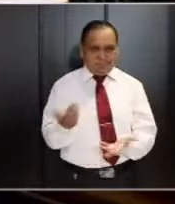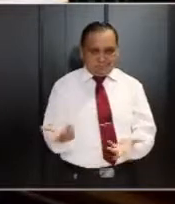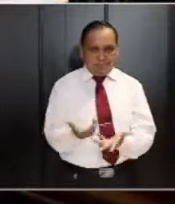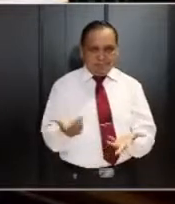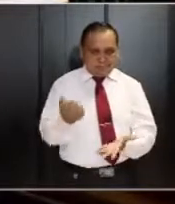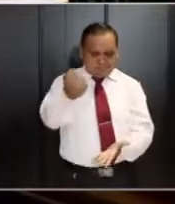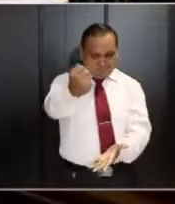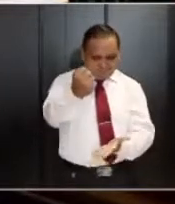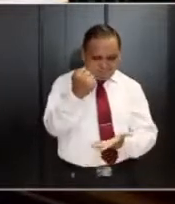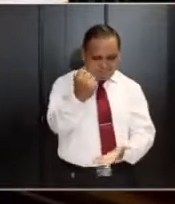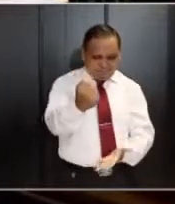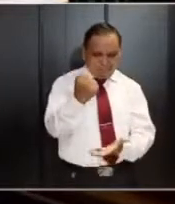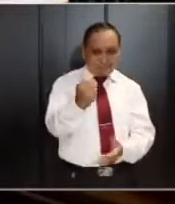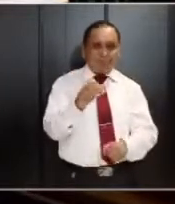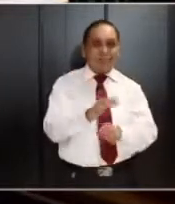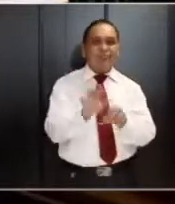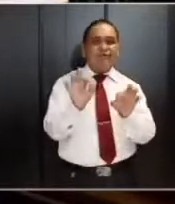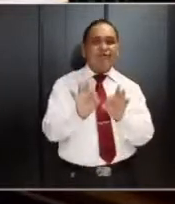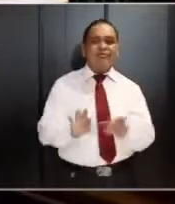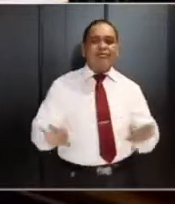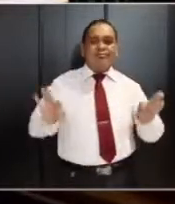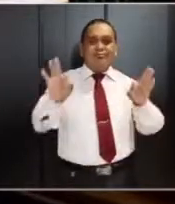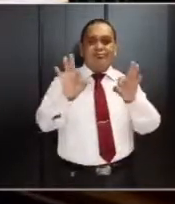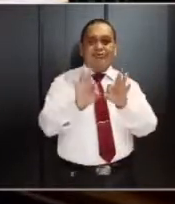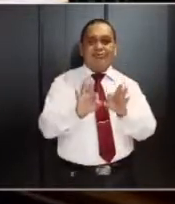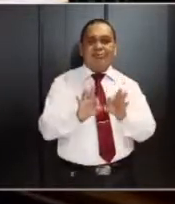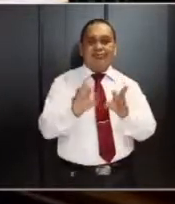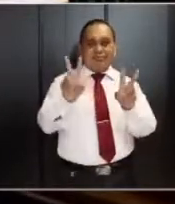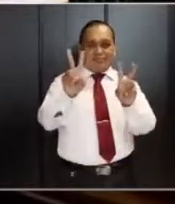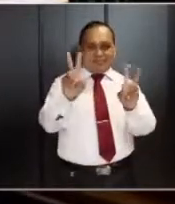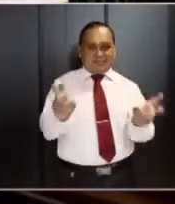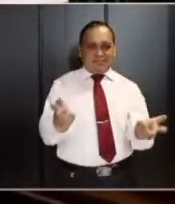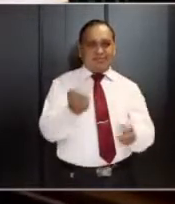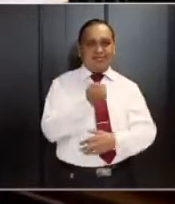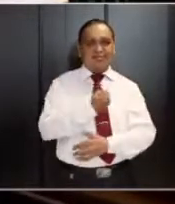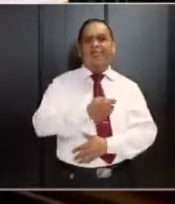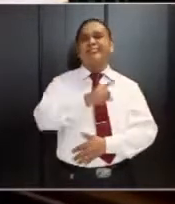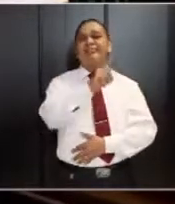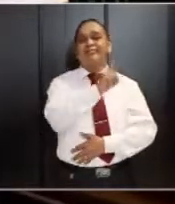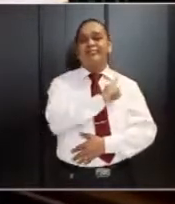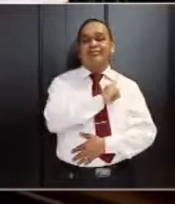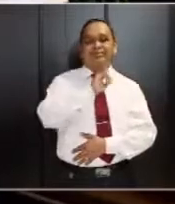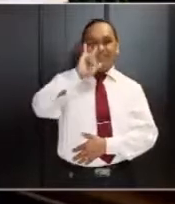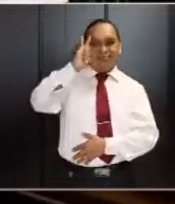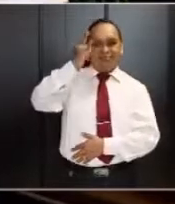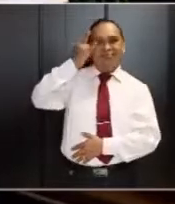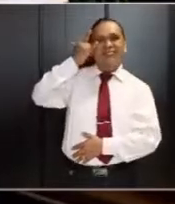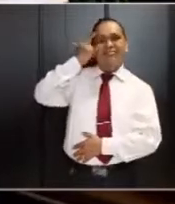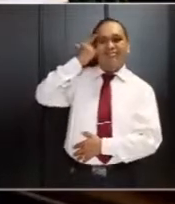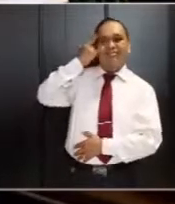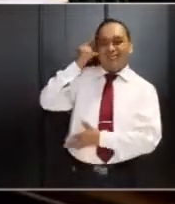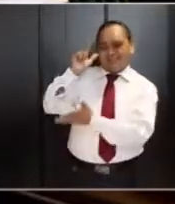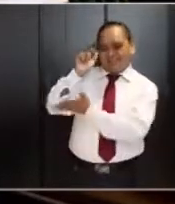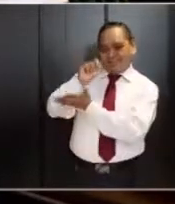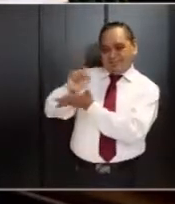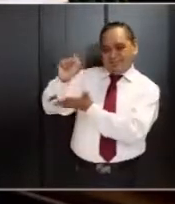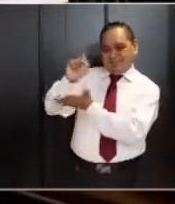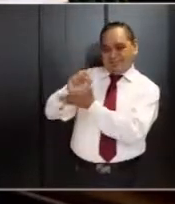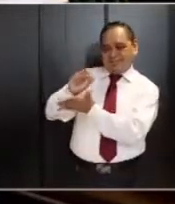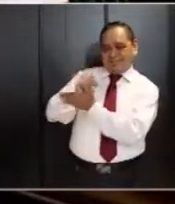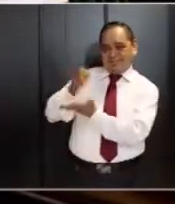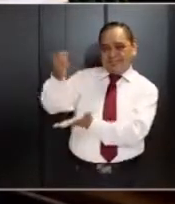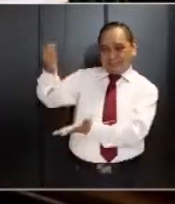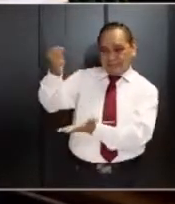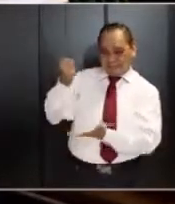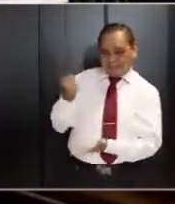una inversión muy importante en materia de salud. Campeche se inscribió porque yo confío en esto. No tenemos el recurso